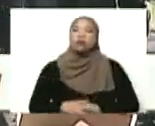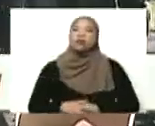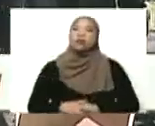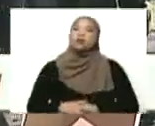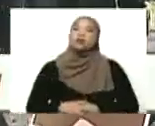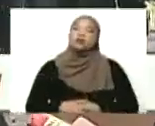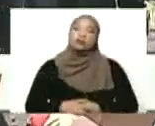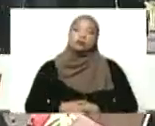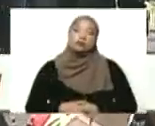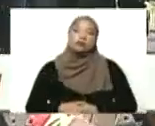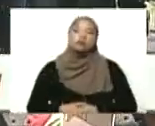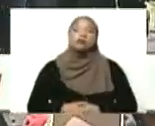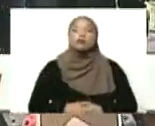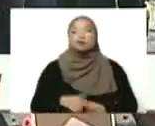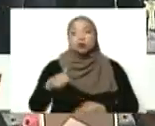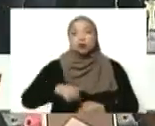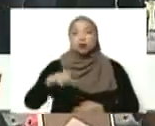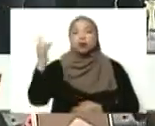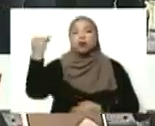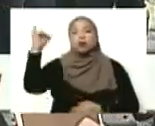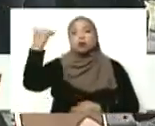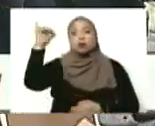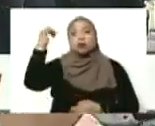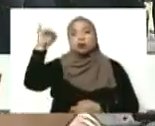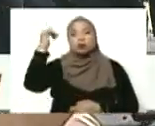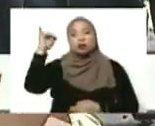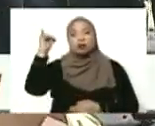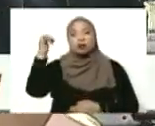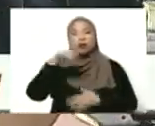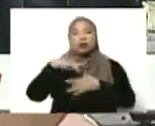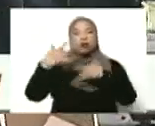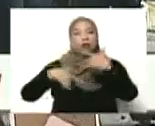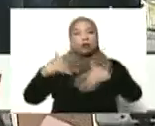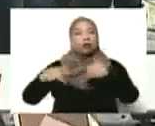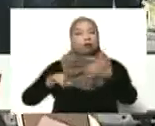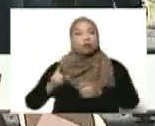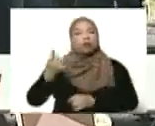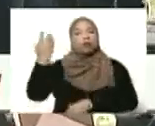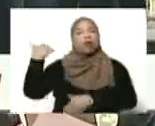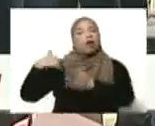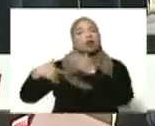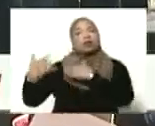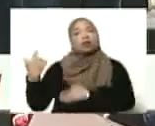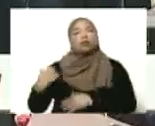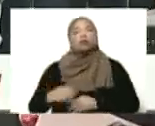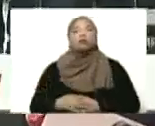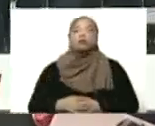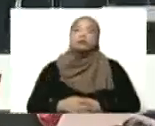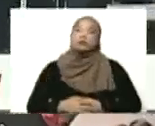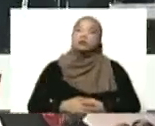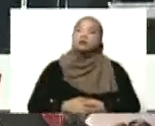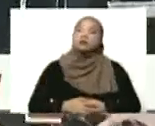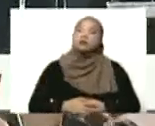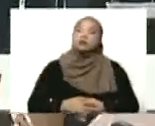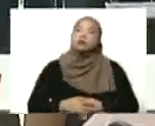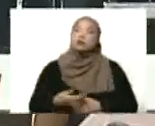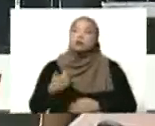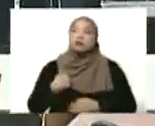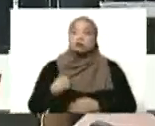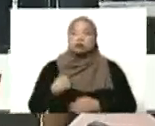Desde aquí, desde Yaracuy, aquí hicimos un acto una vez. Yo trato de cumplir mi